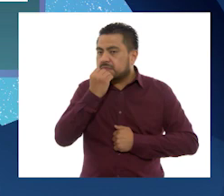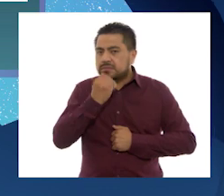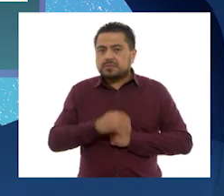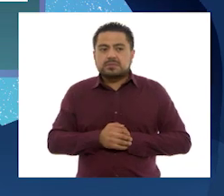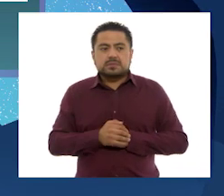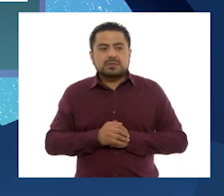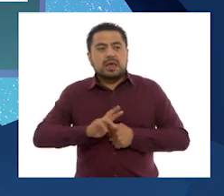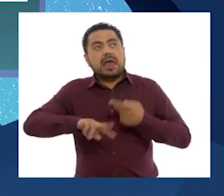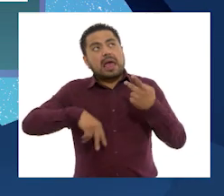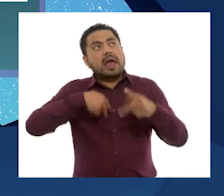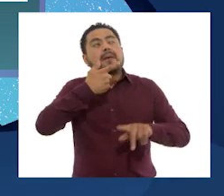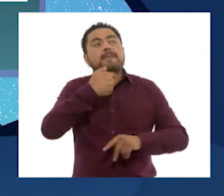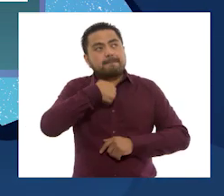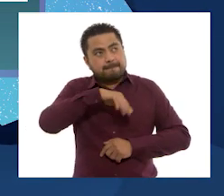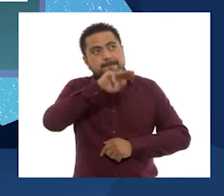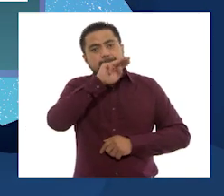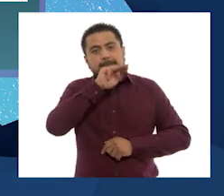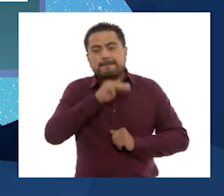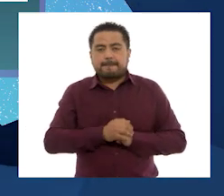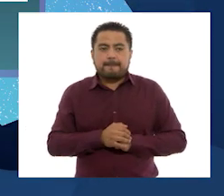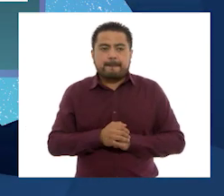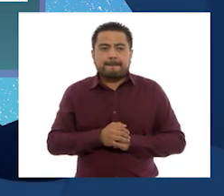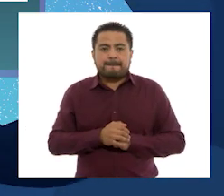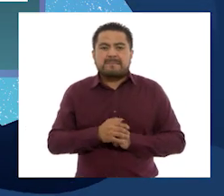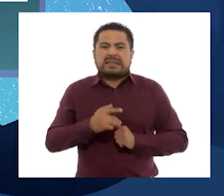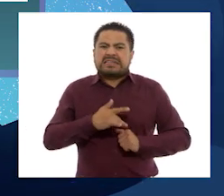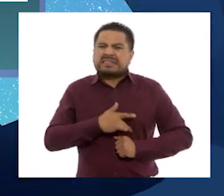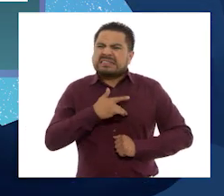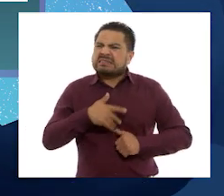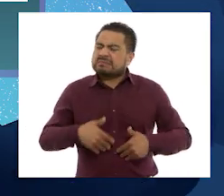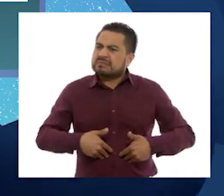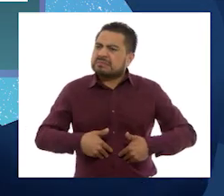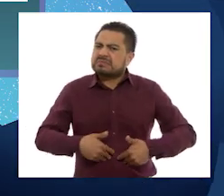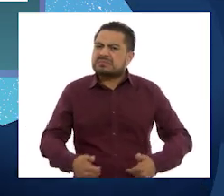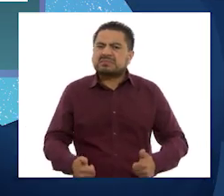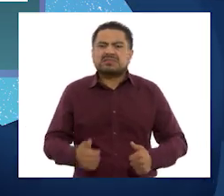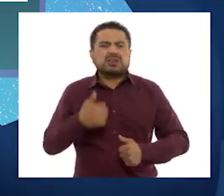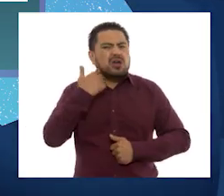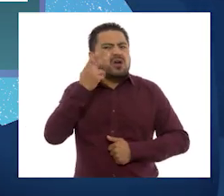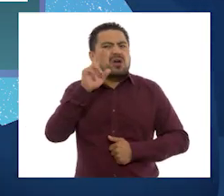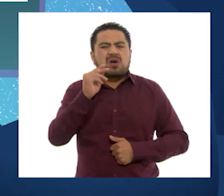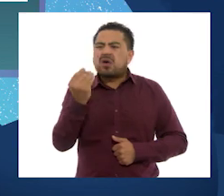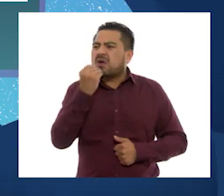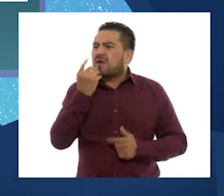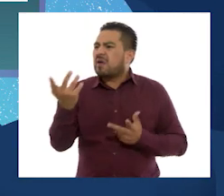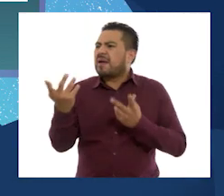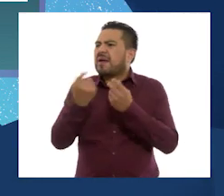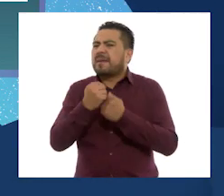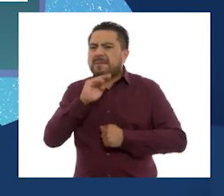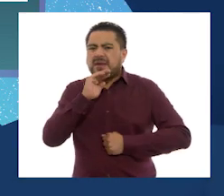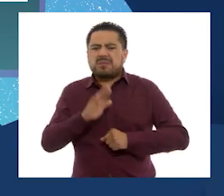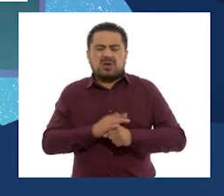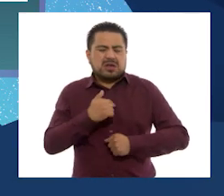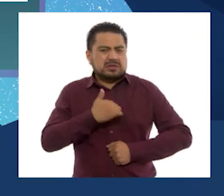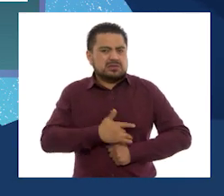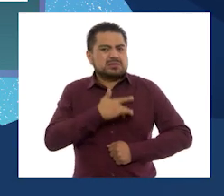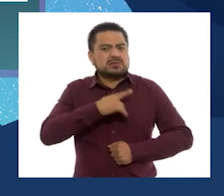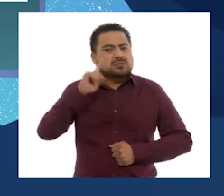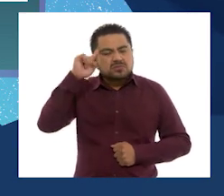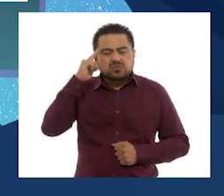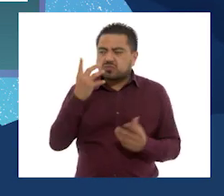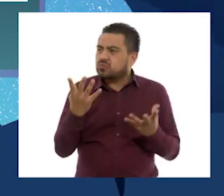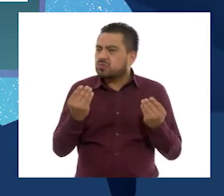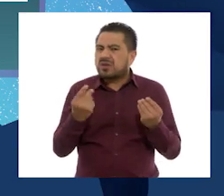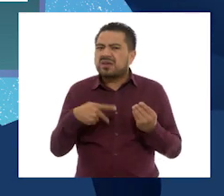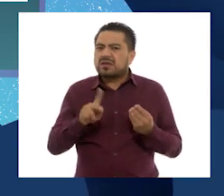¡Ya voy, mamá! ¡Ay, tengo hambre! No quise comer con mi mamá porque me sentía muy enojada,